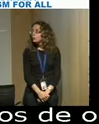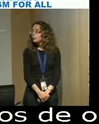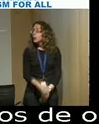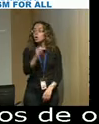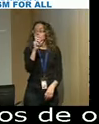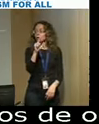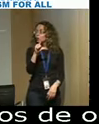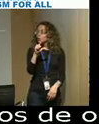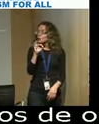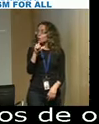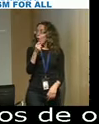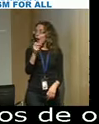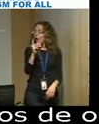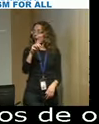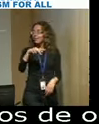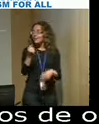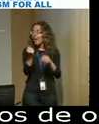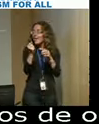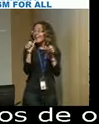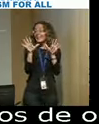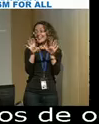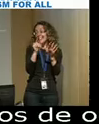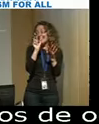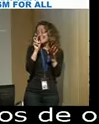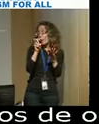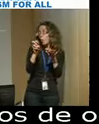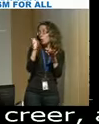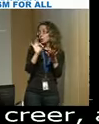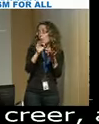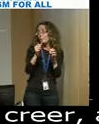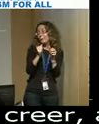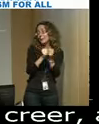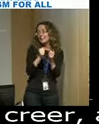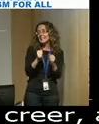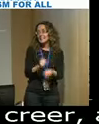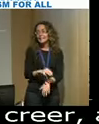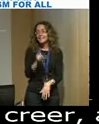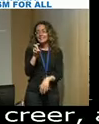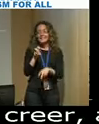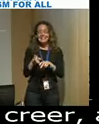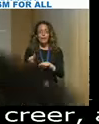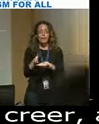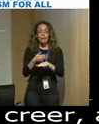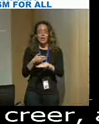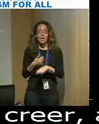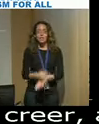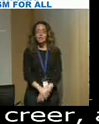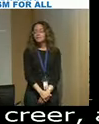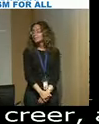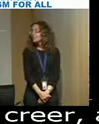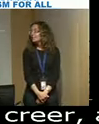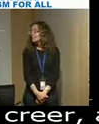Yolanda, esto me tienes que descontar 10 segundos o 20, porque es que estoy con la logística. Yo no he dicho nada de fundamento.